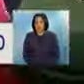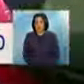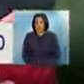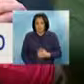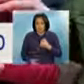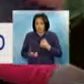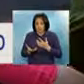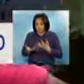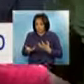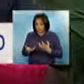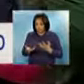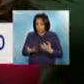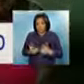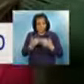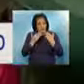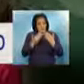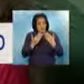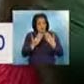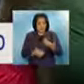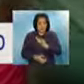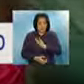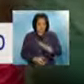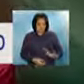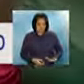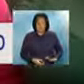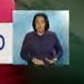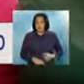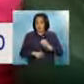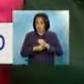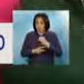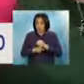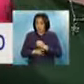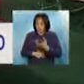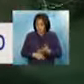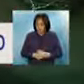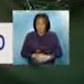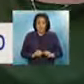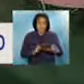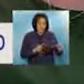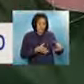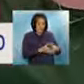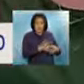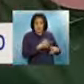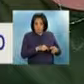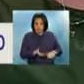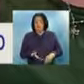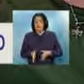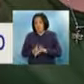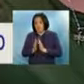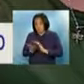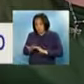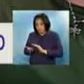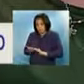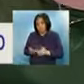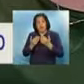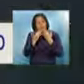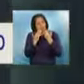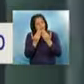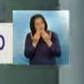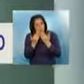Quiero hacer es agradecerle al presidente Humala, a la comisión que me ha dado el indulto, agradecerles